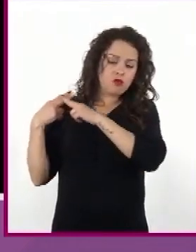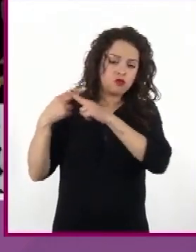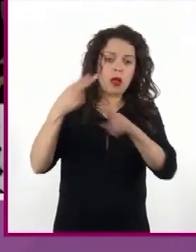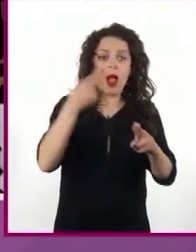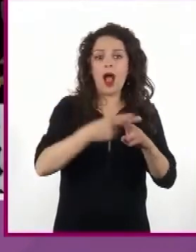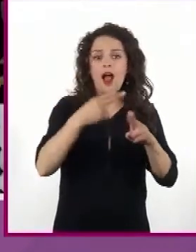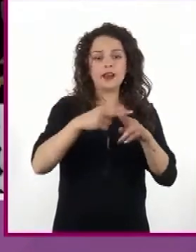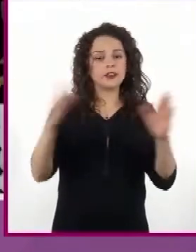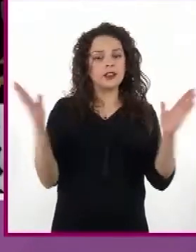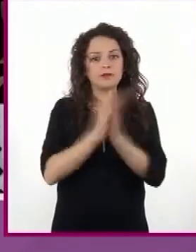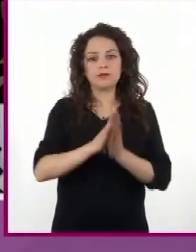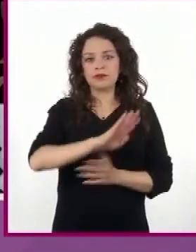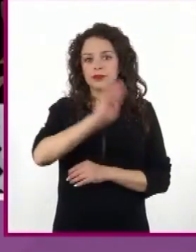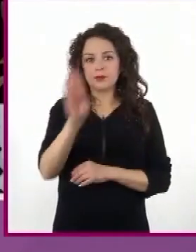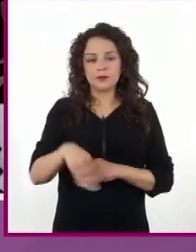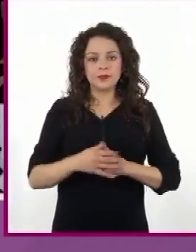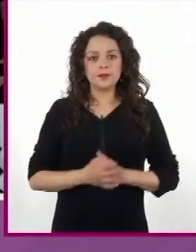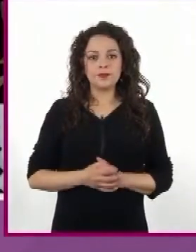días.